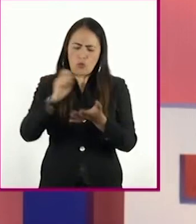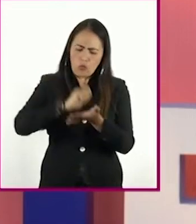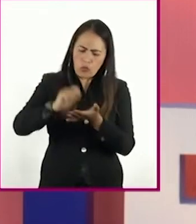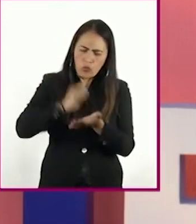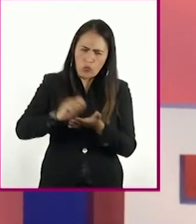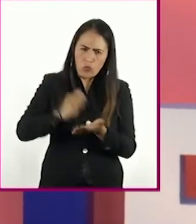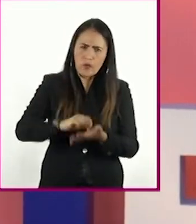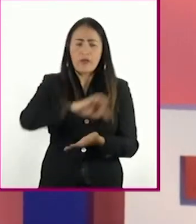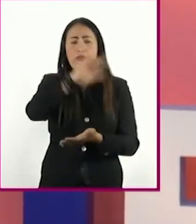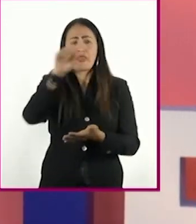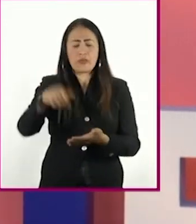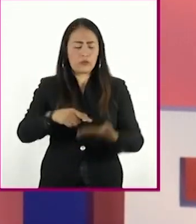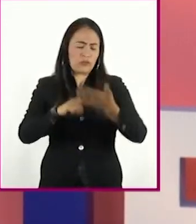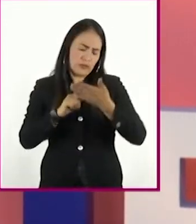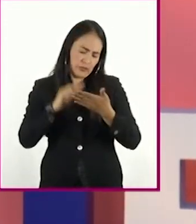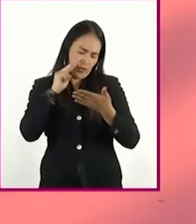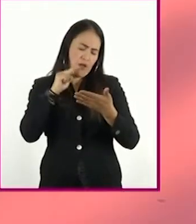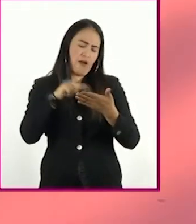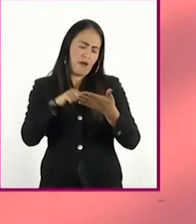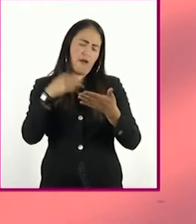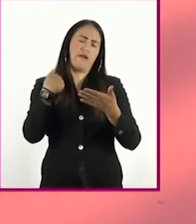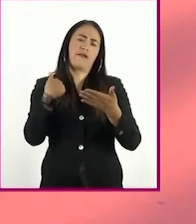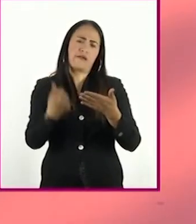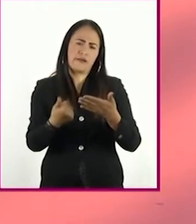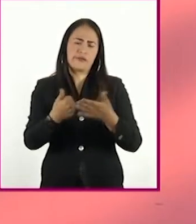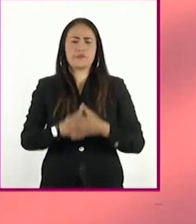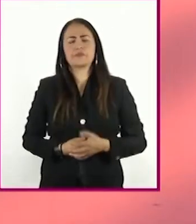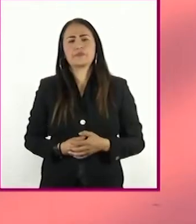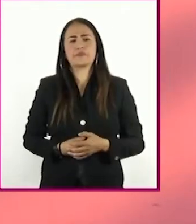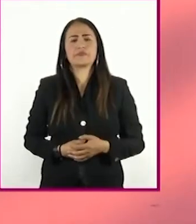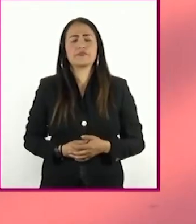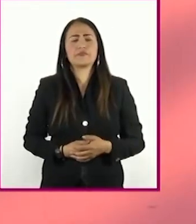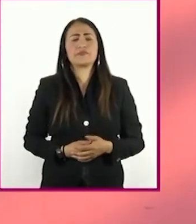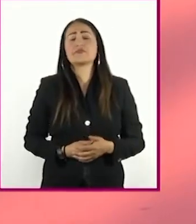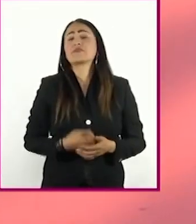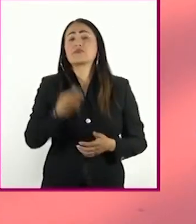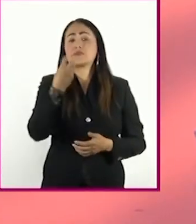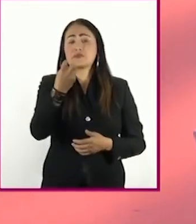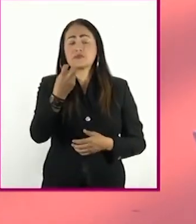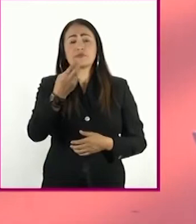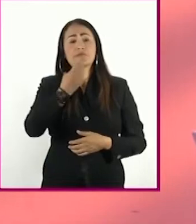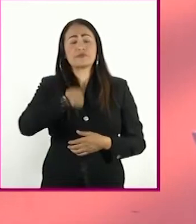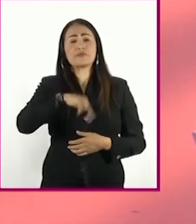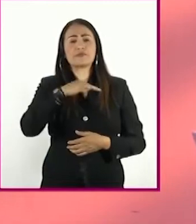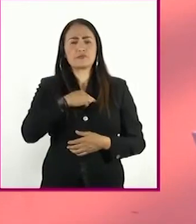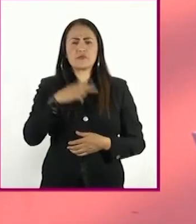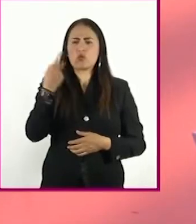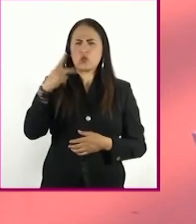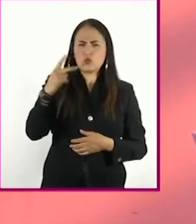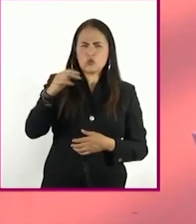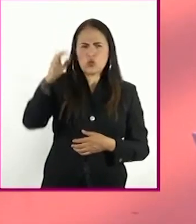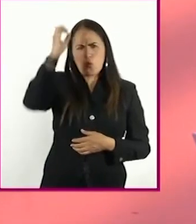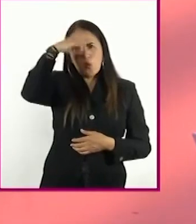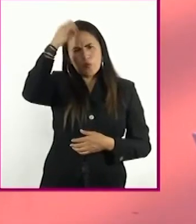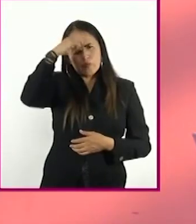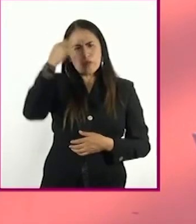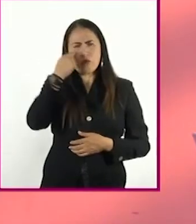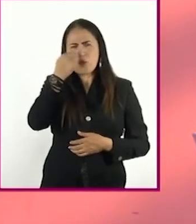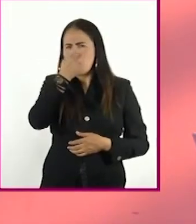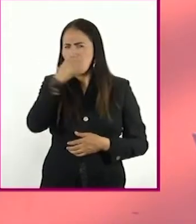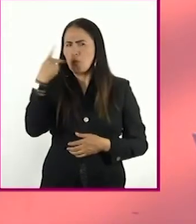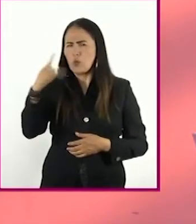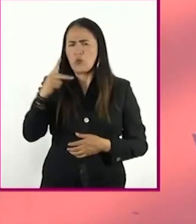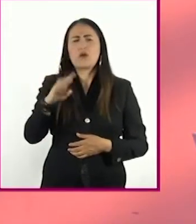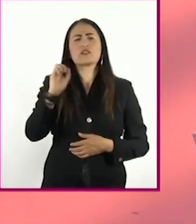tanto, una forma de ver el mundo. Es en ese momento en el que identificamos la postura. Postura, de acuerdo con